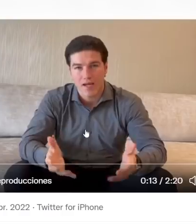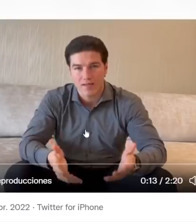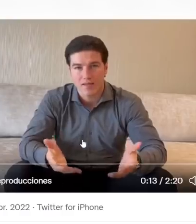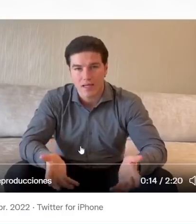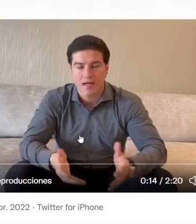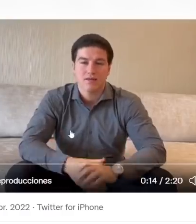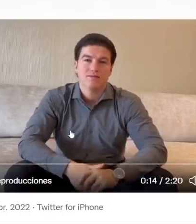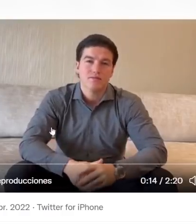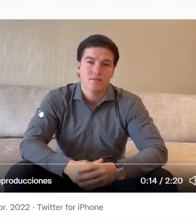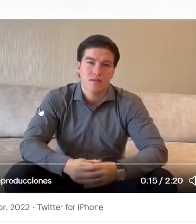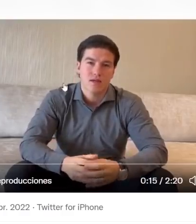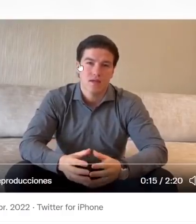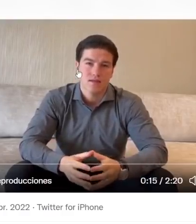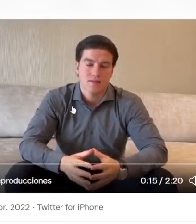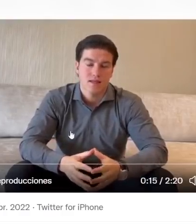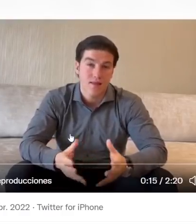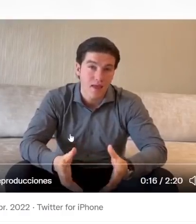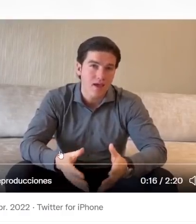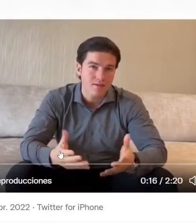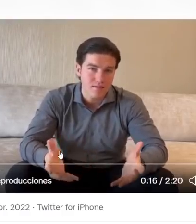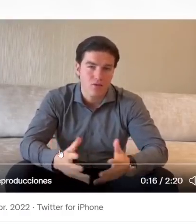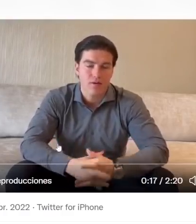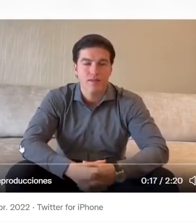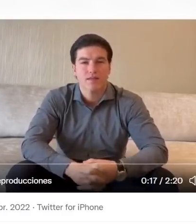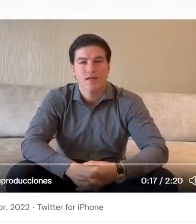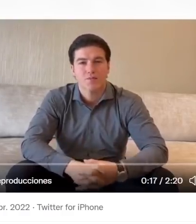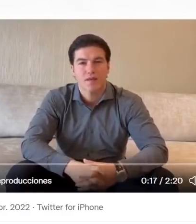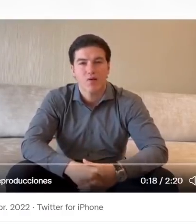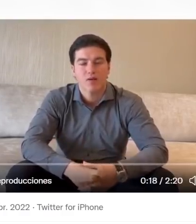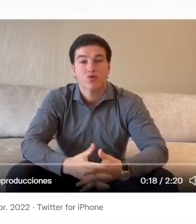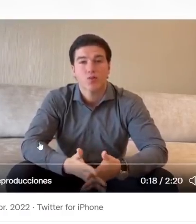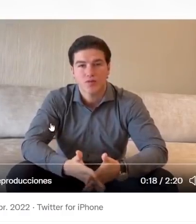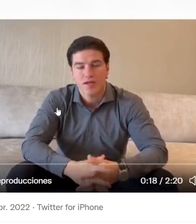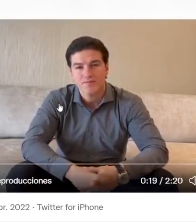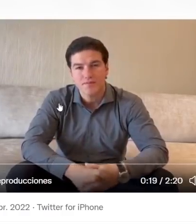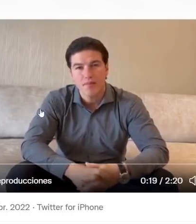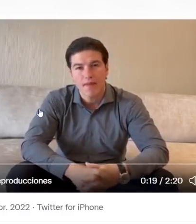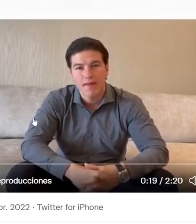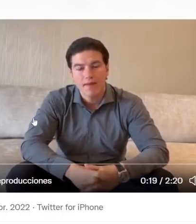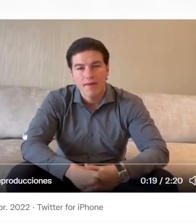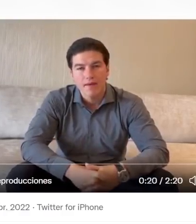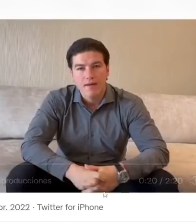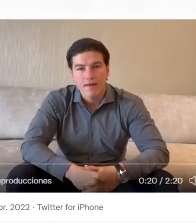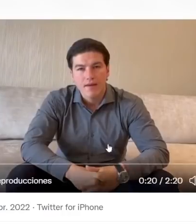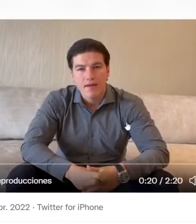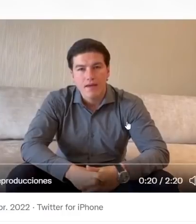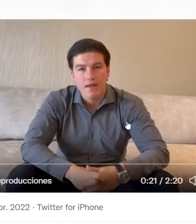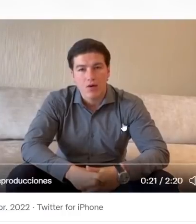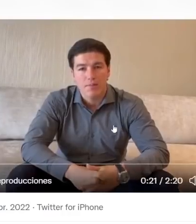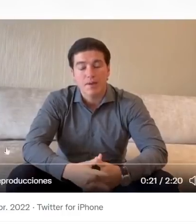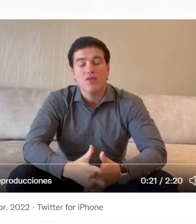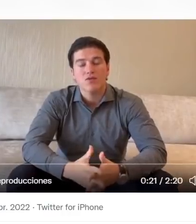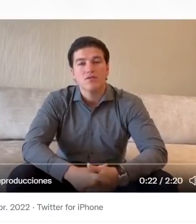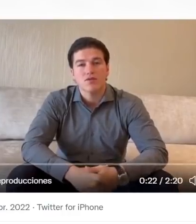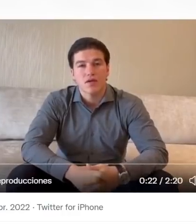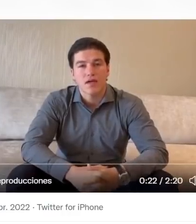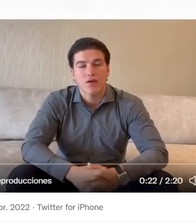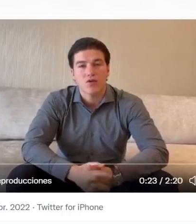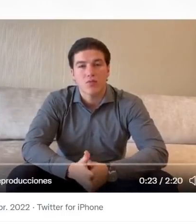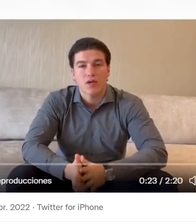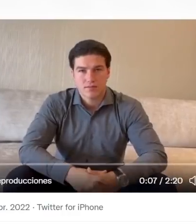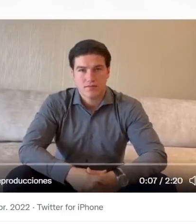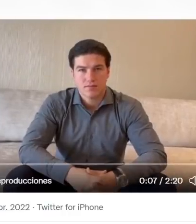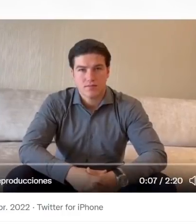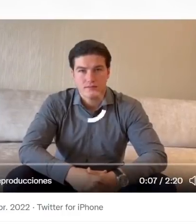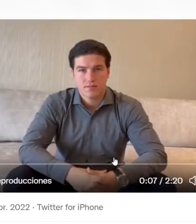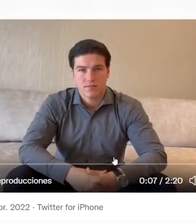está peor que Eugenio Derbez, porque Eugenio Derbez está en contra del Tren Maya y dice no saber nada de esos temas.